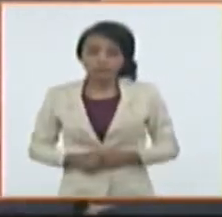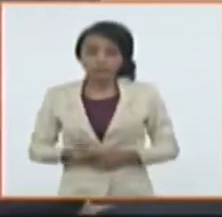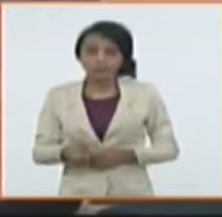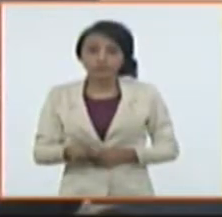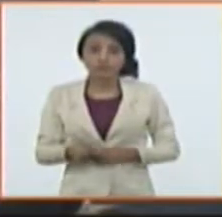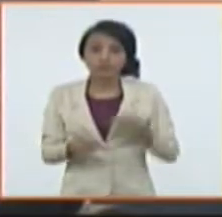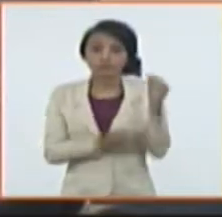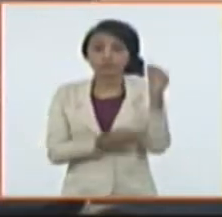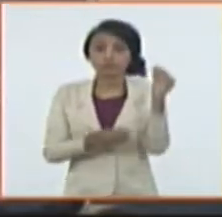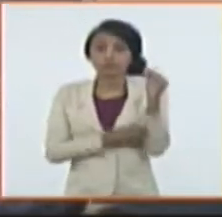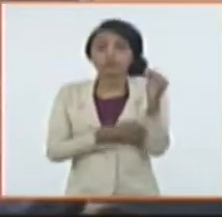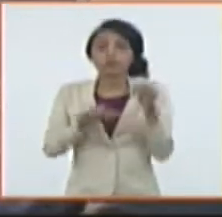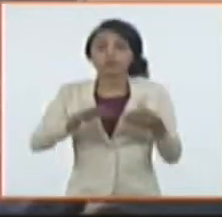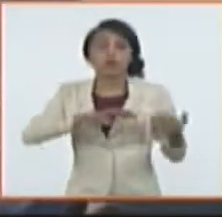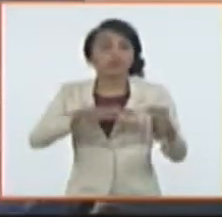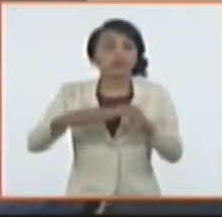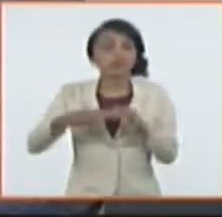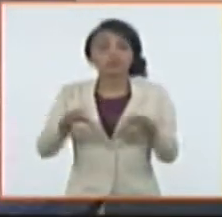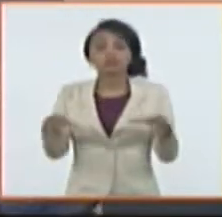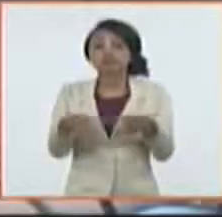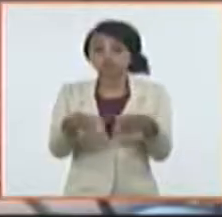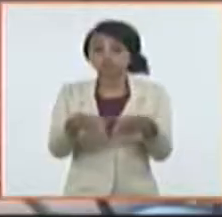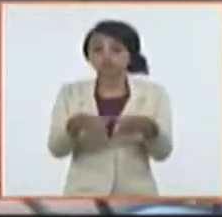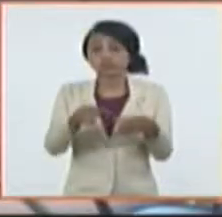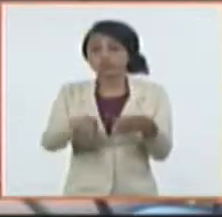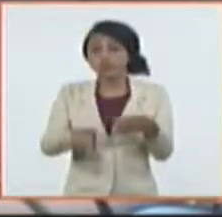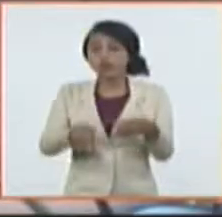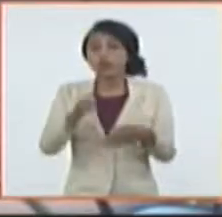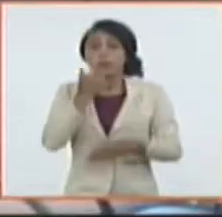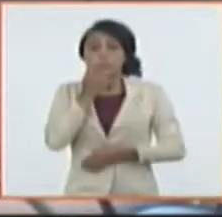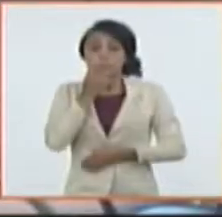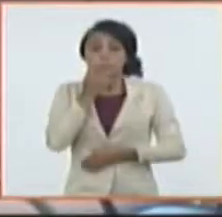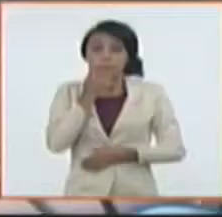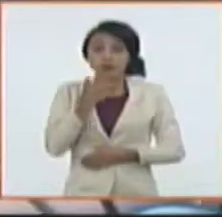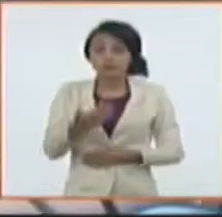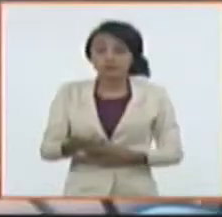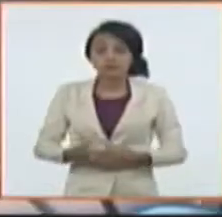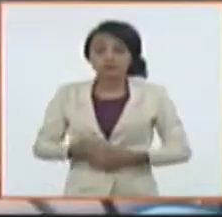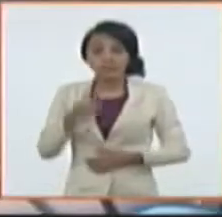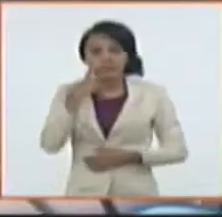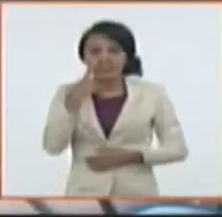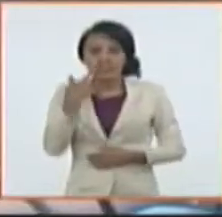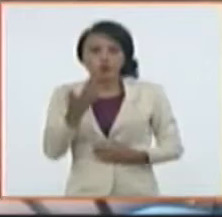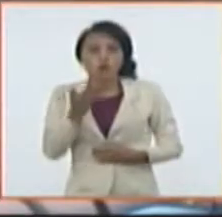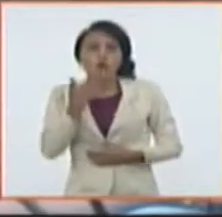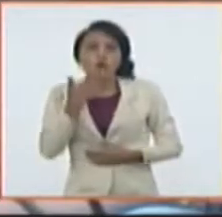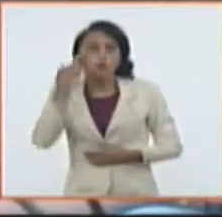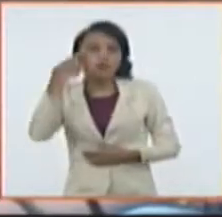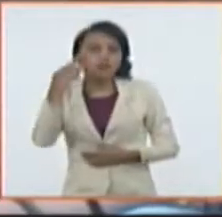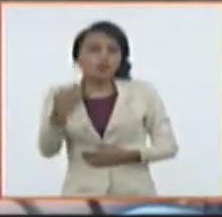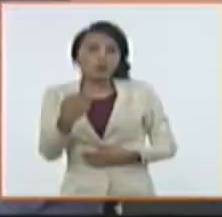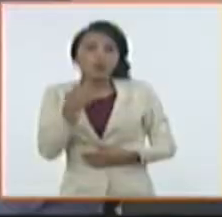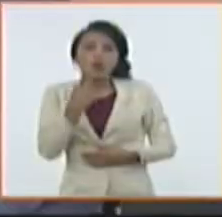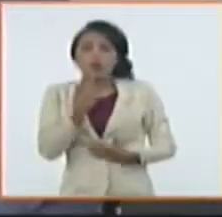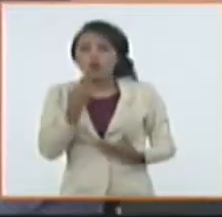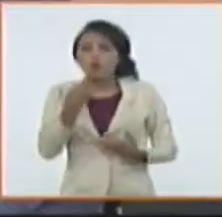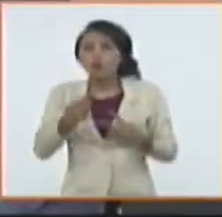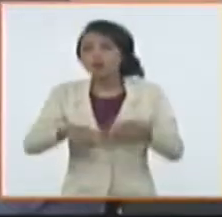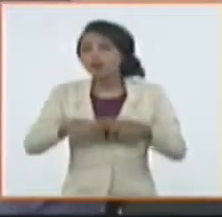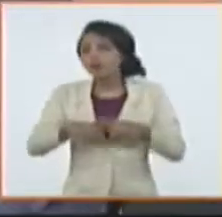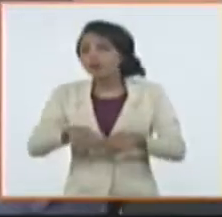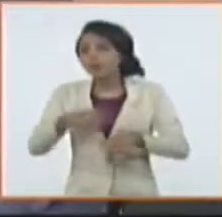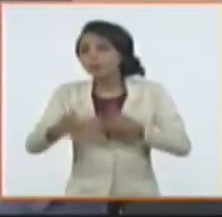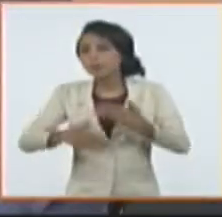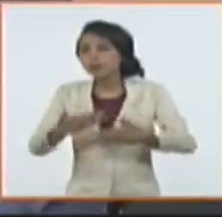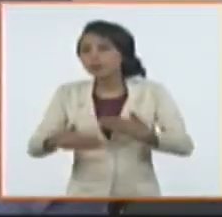debate colectivo para potenciar las luces. El problema no es solo decir cuáles problemas tenemos, sino cómo estamos asumiendo y cómo estamos enfrentando y qué